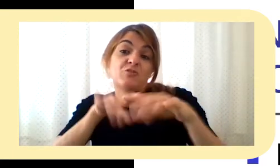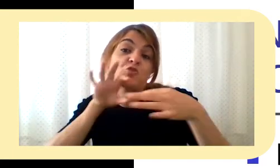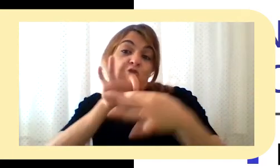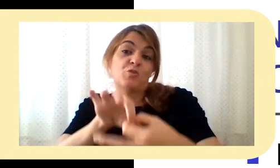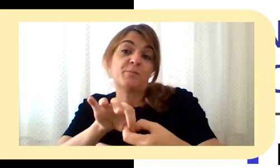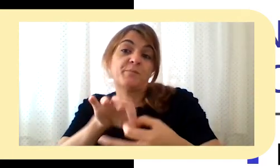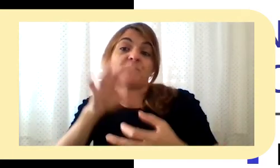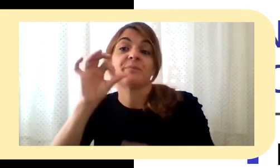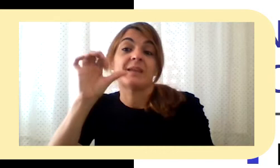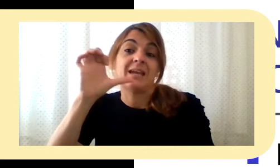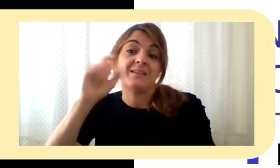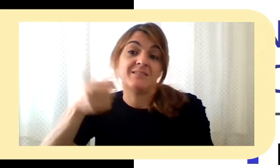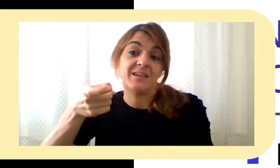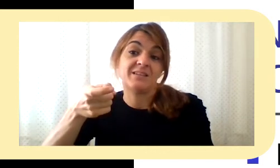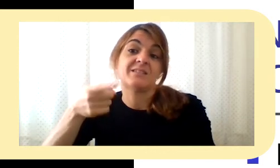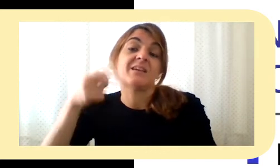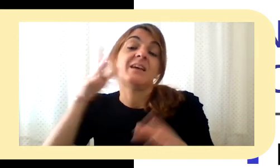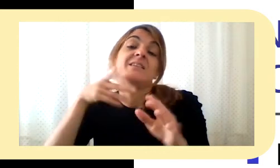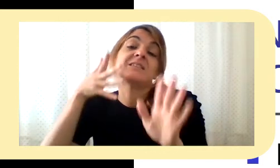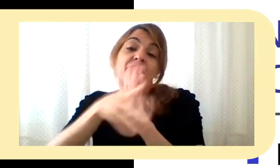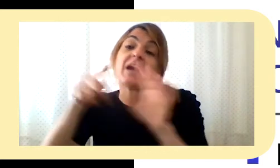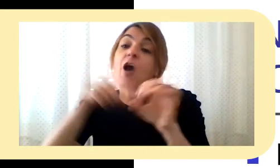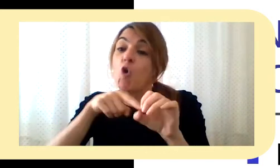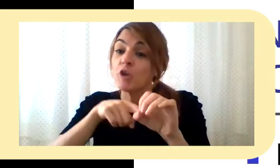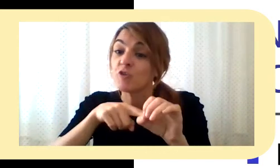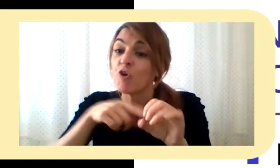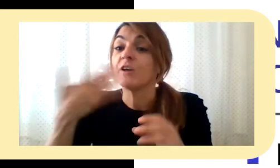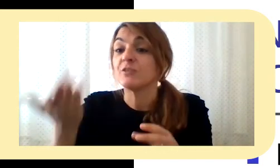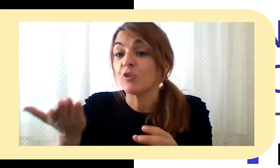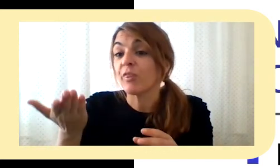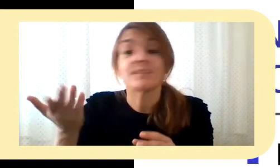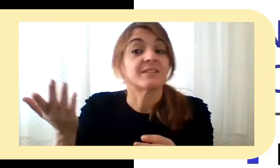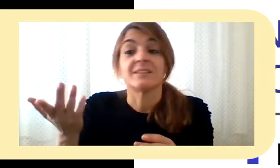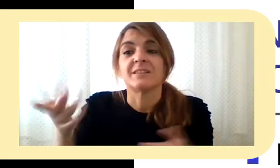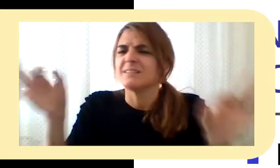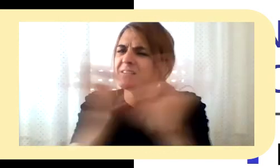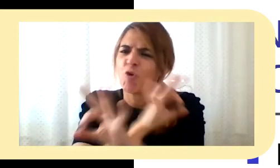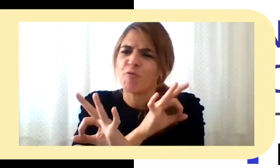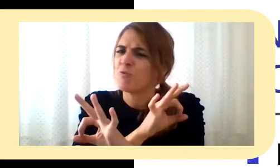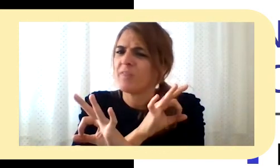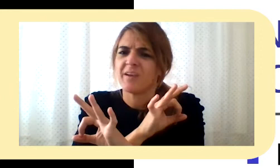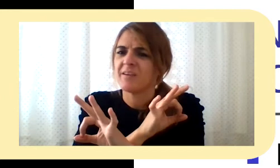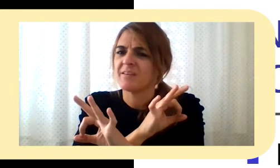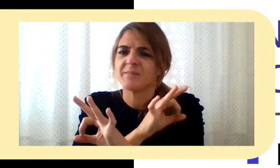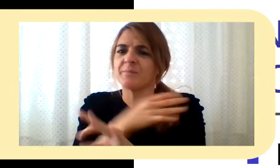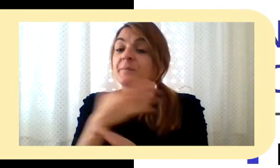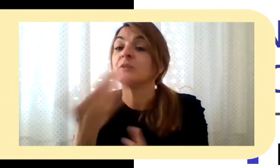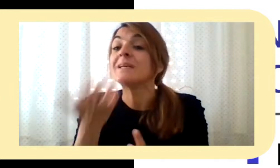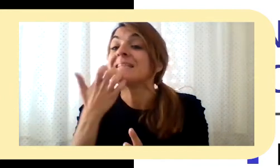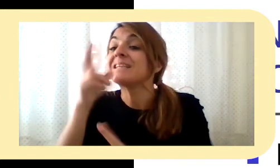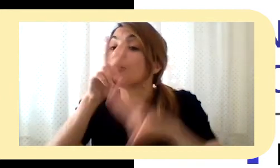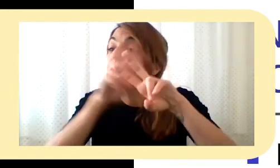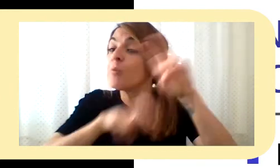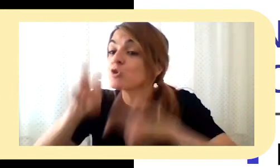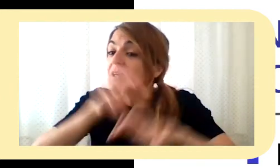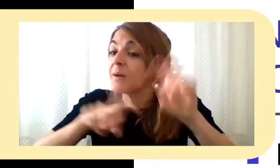sex quieren decir coito, entonces no se confunde, pero cuando buscamos literatura,